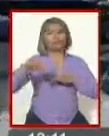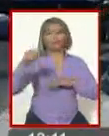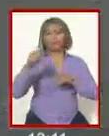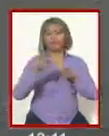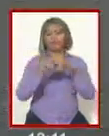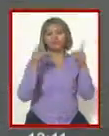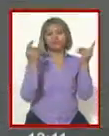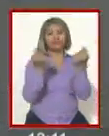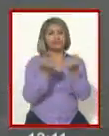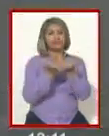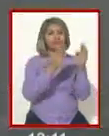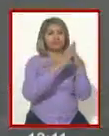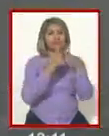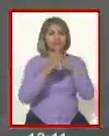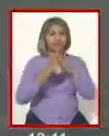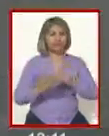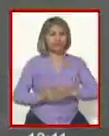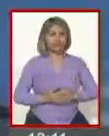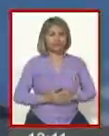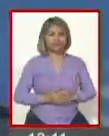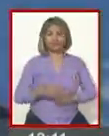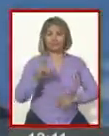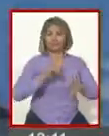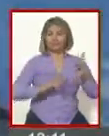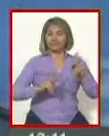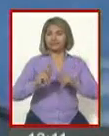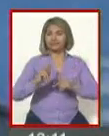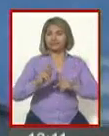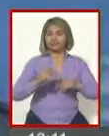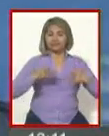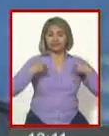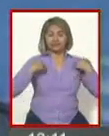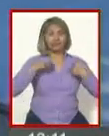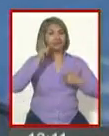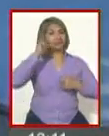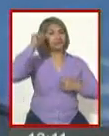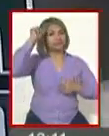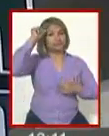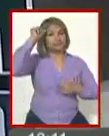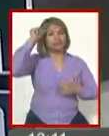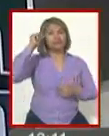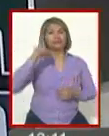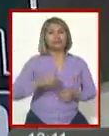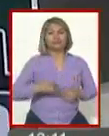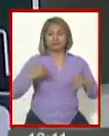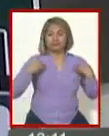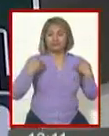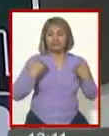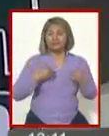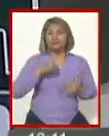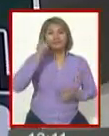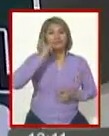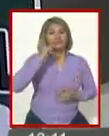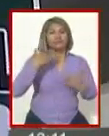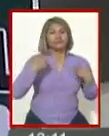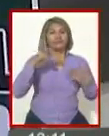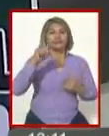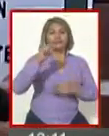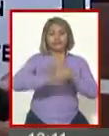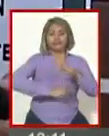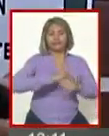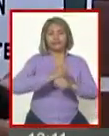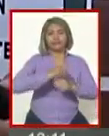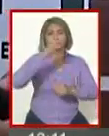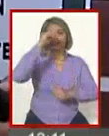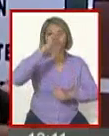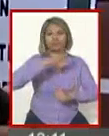otro departamento, a otra ciudad, ¿no? ¿La víctima y el agresor son jóvenes, adultos? Bueno, es una pareja joven, la víctima tiene 20 años,